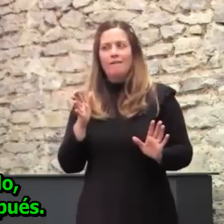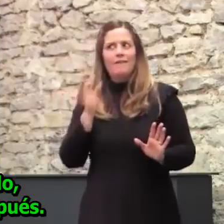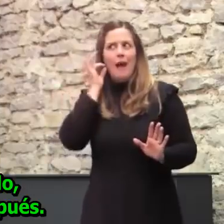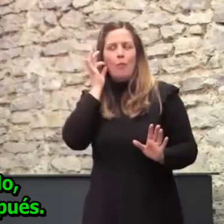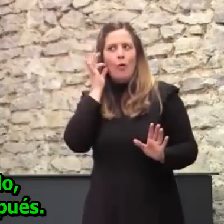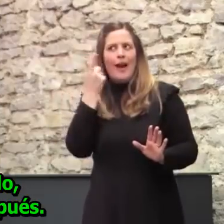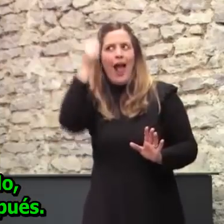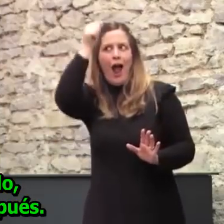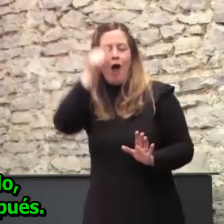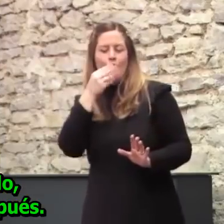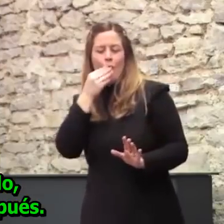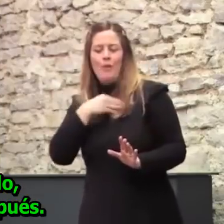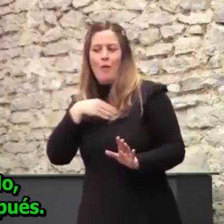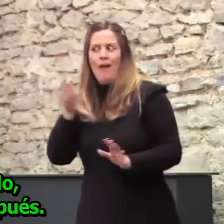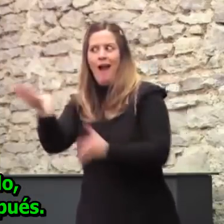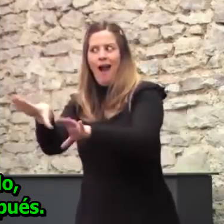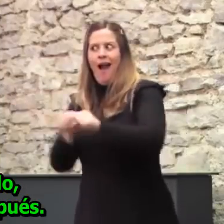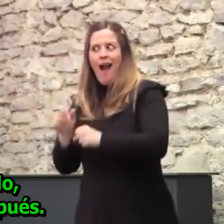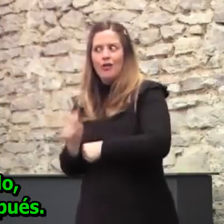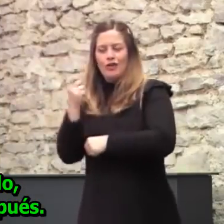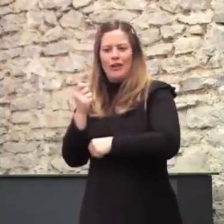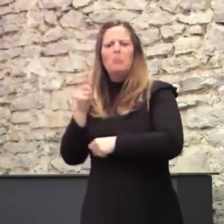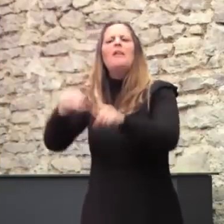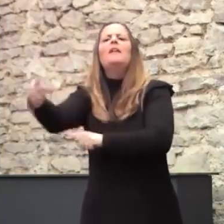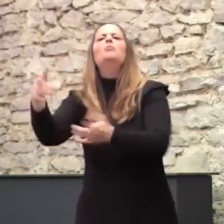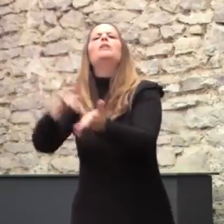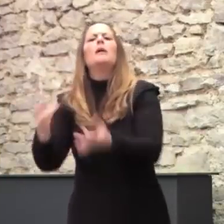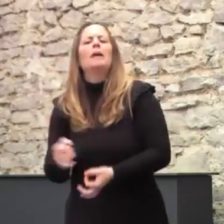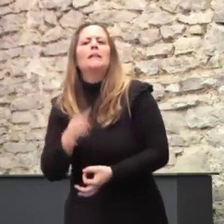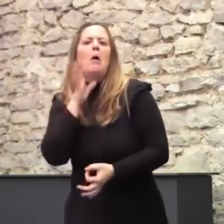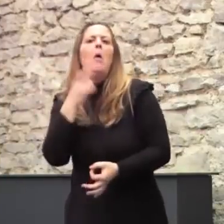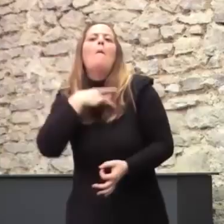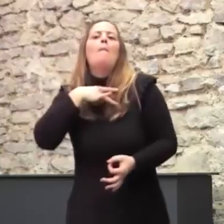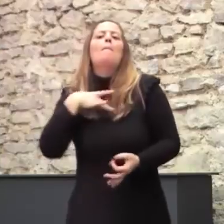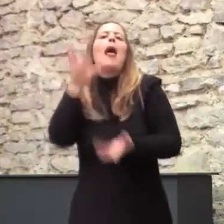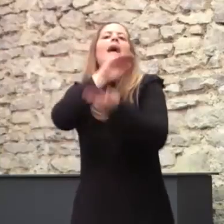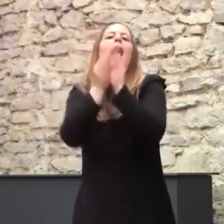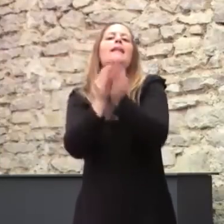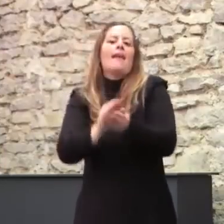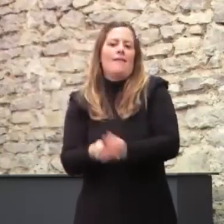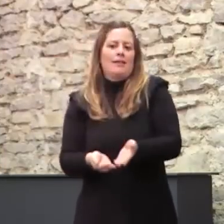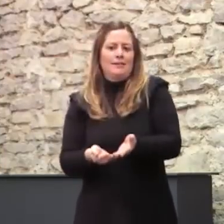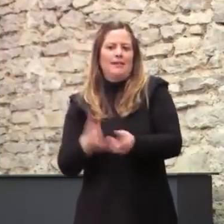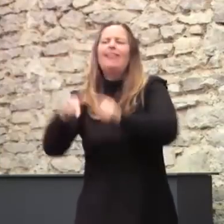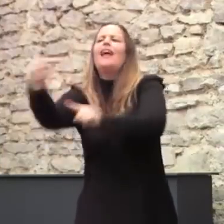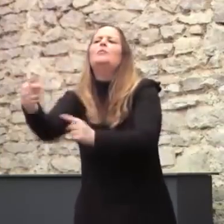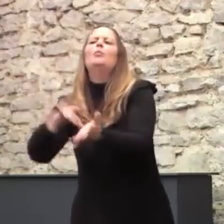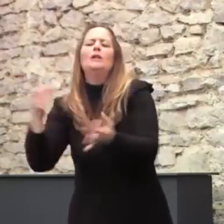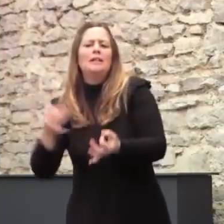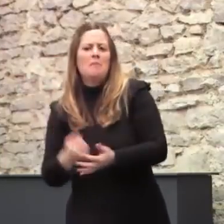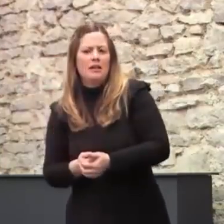Pero luego no nos dicen, por ejemplo, cómo está Blancanieves 10 años después. Y esto tiene unas implicaciones muy fuertes, ¿no? Hay